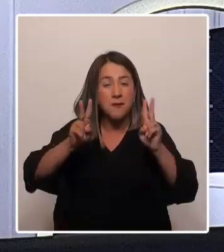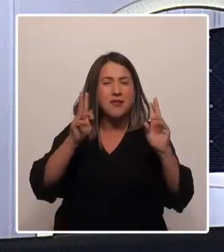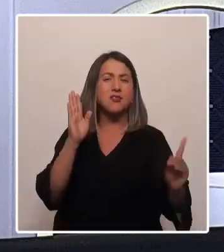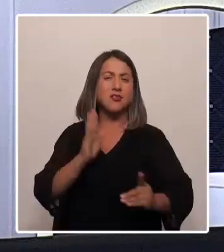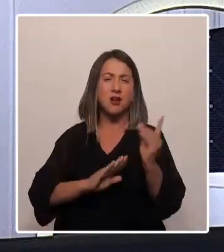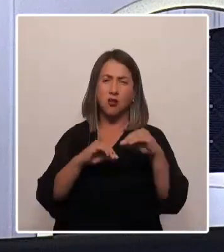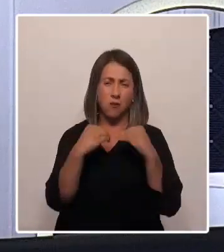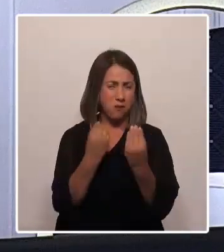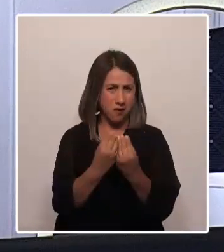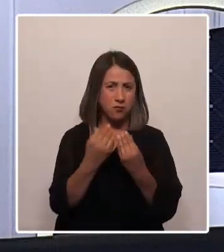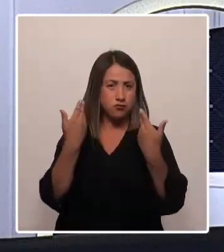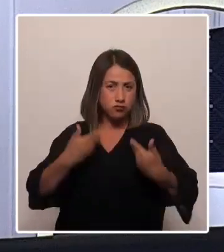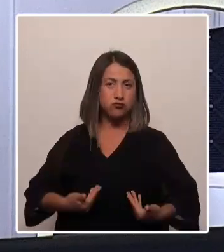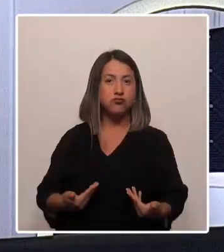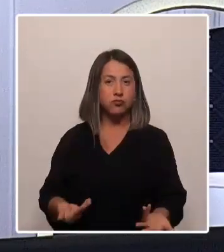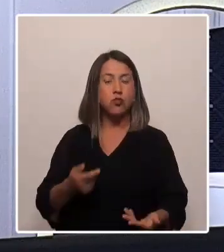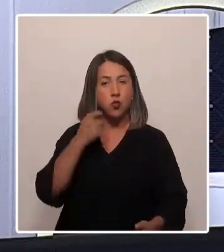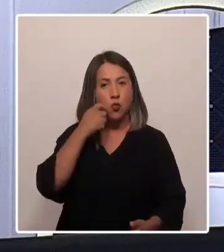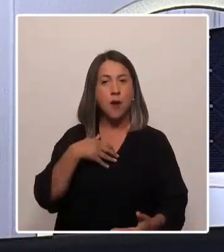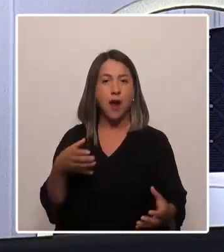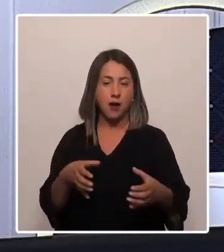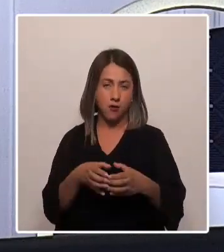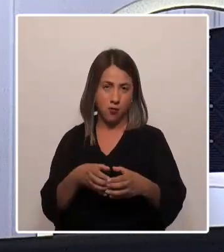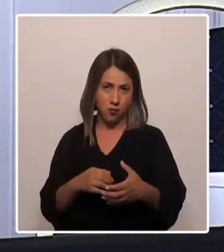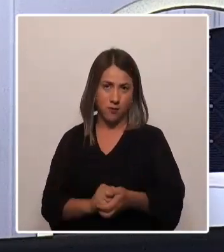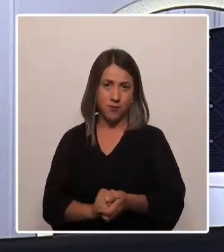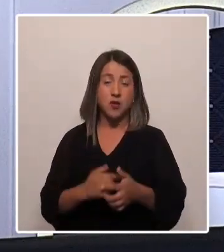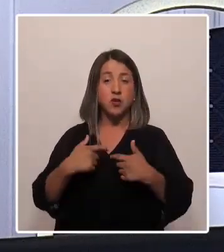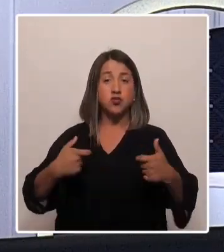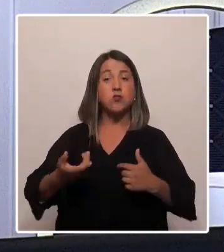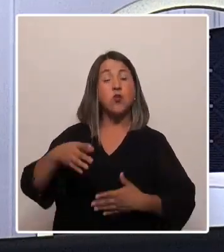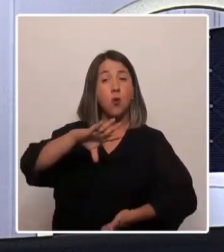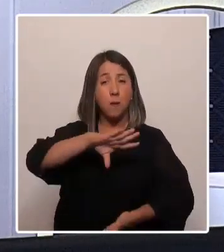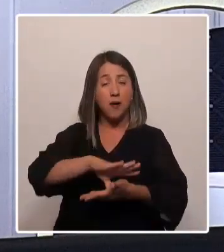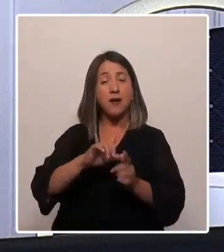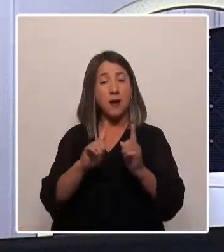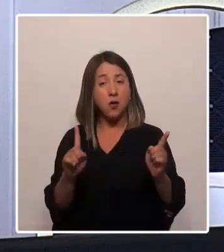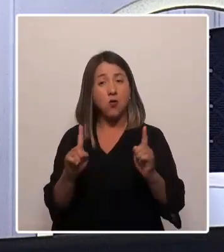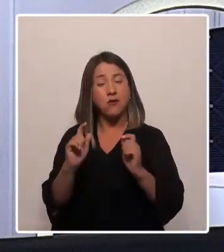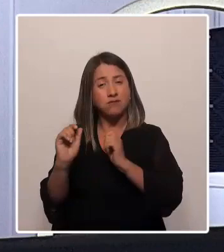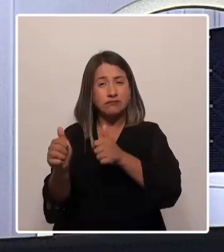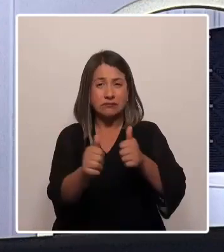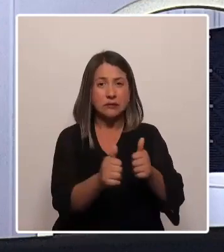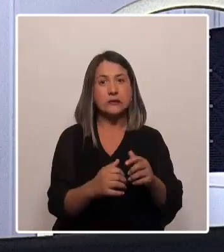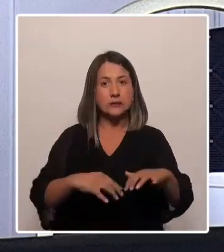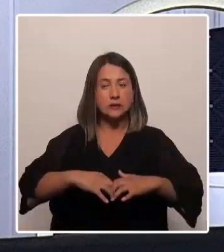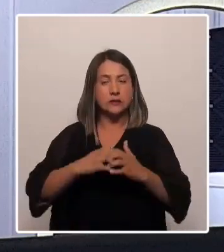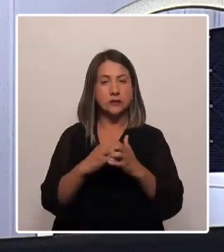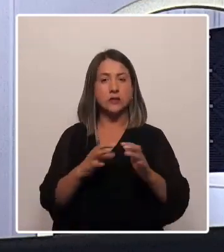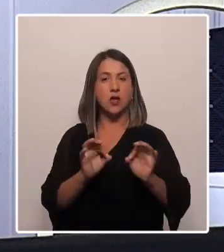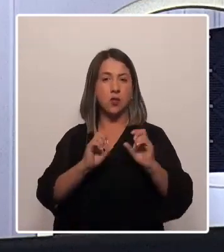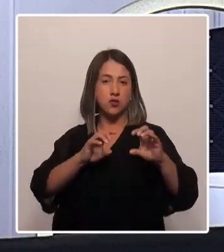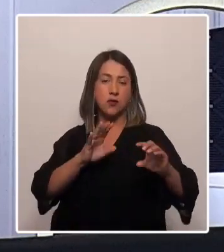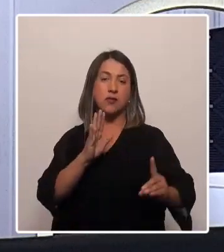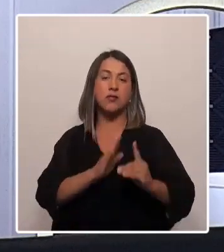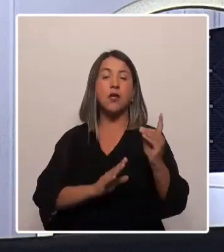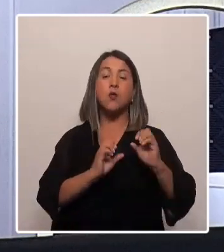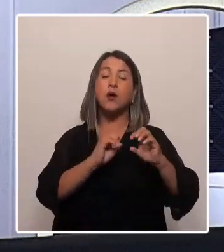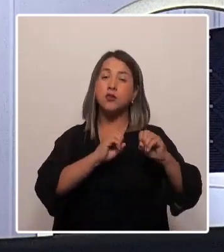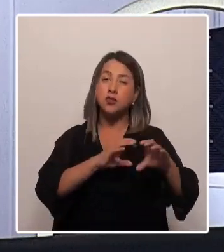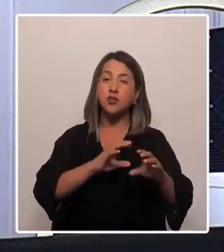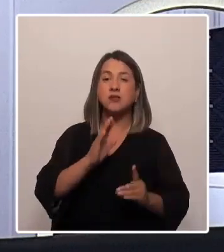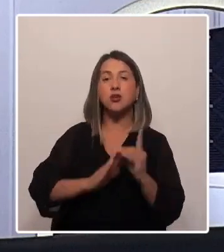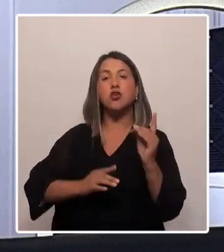integralmente como humanidad. Somos un país que aún no enfrentamos el fortalecimiento de la educación y el desarrollo del conocimiento como base